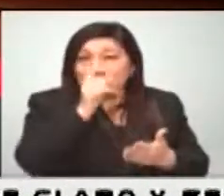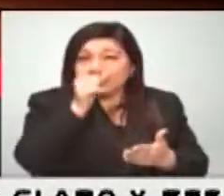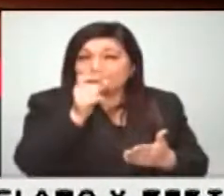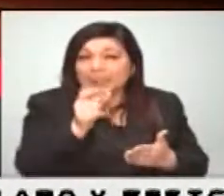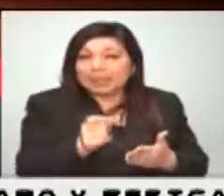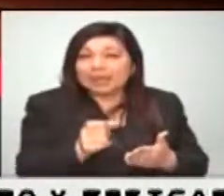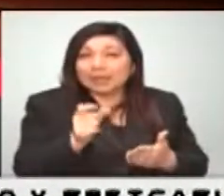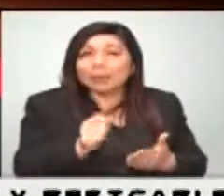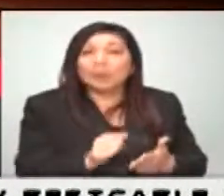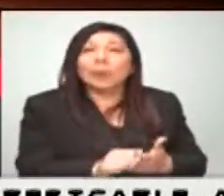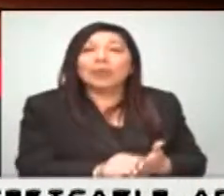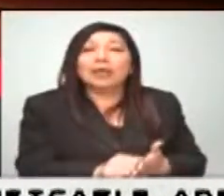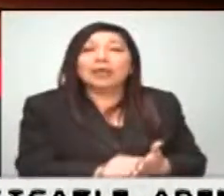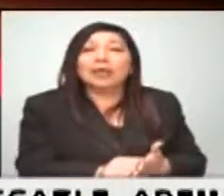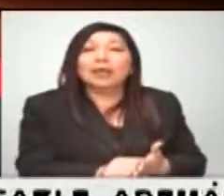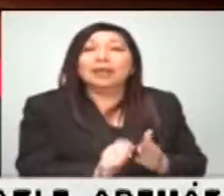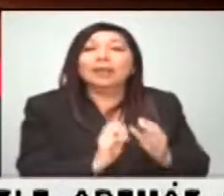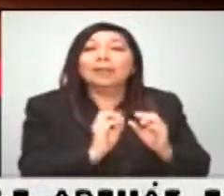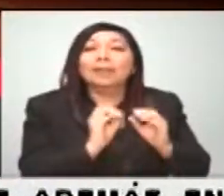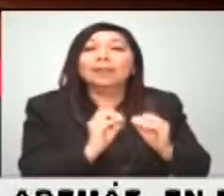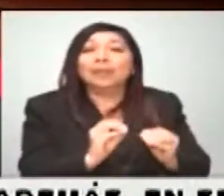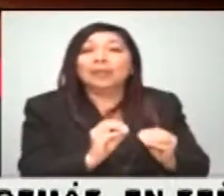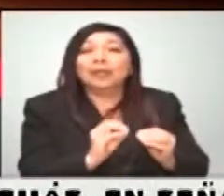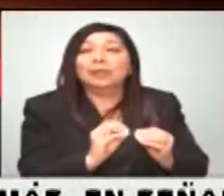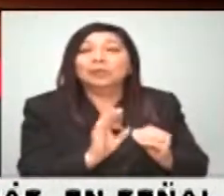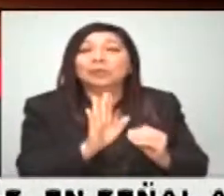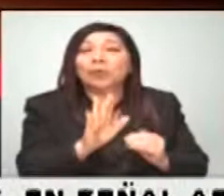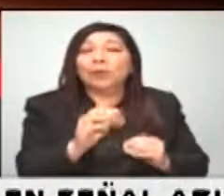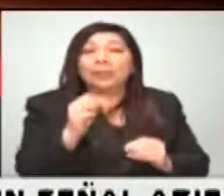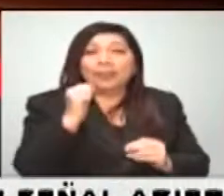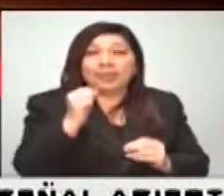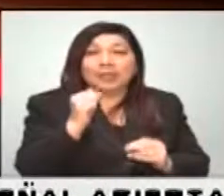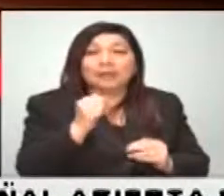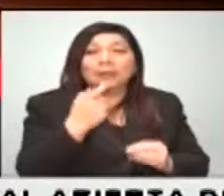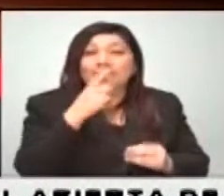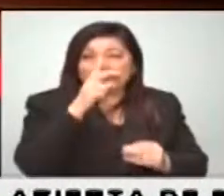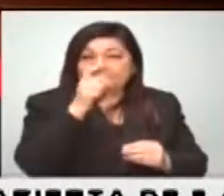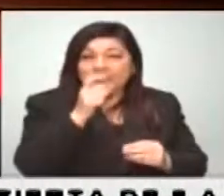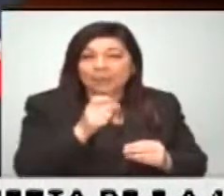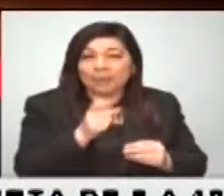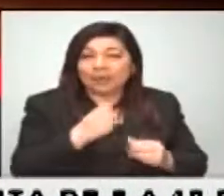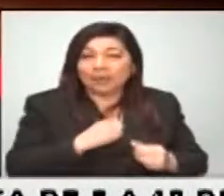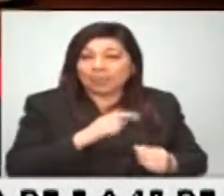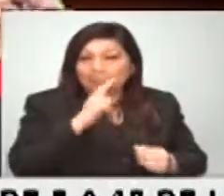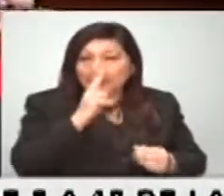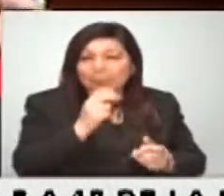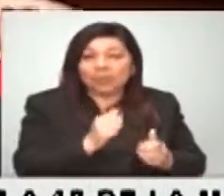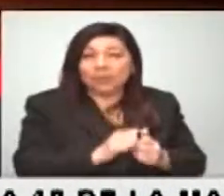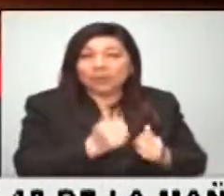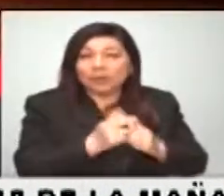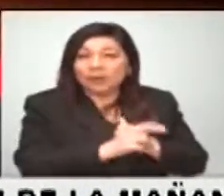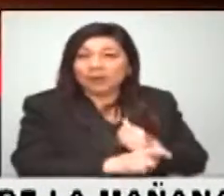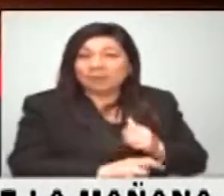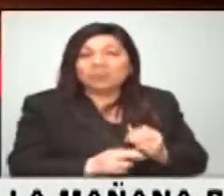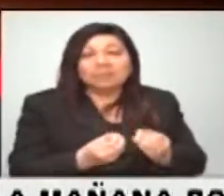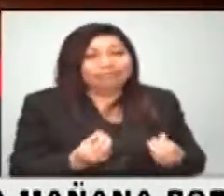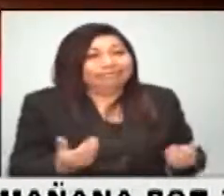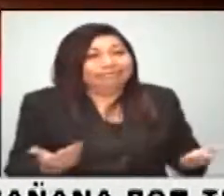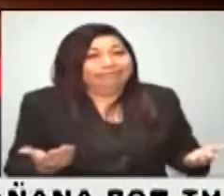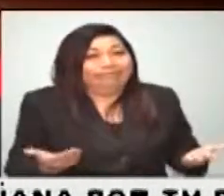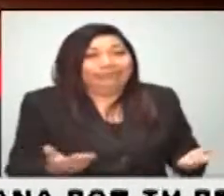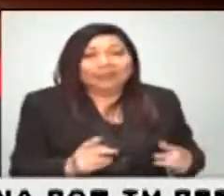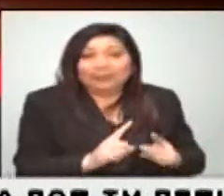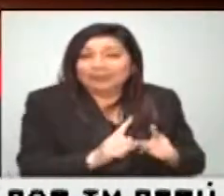peruanos, de darle y conceder el derecho a la nacionalidad peruana a los hijos de peruanos en el extranjero, por Dios, es